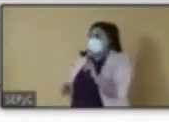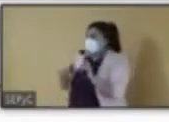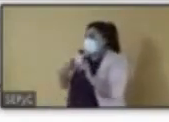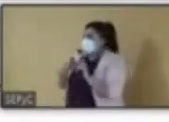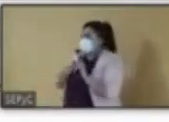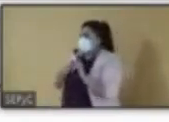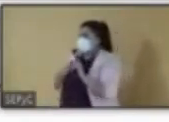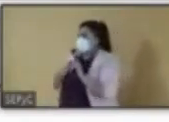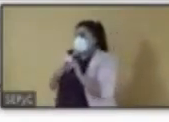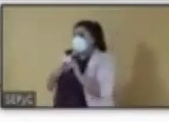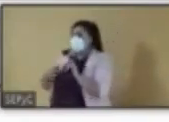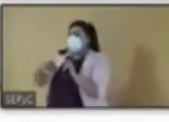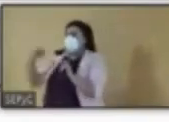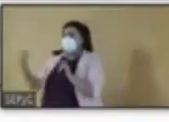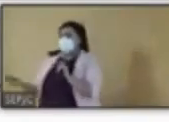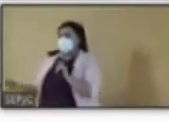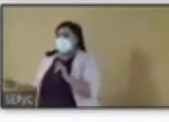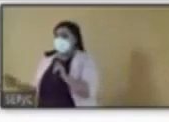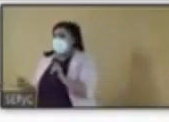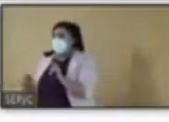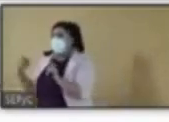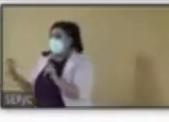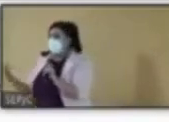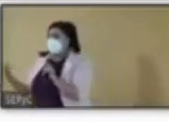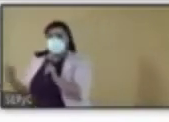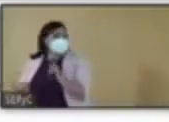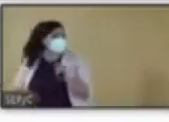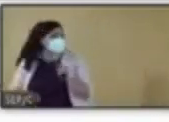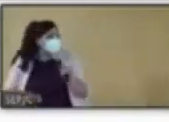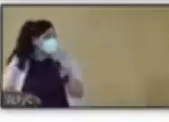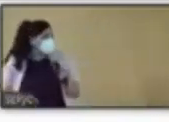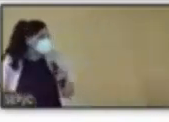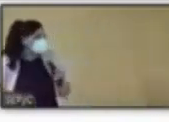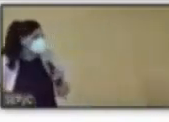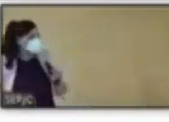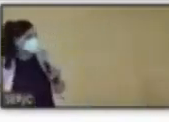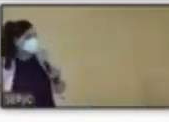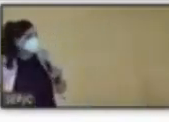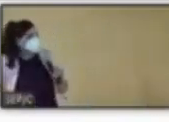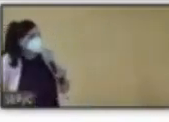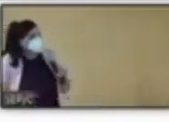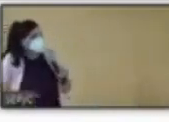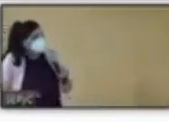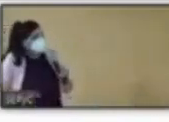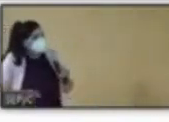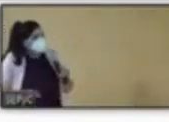empresas en las que yo me generé como propietario o como socio de la misma.